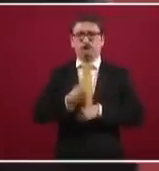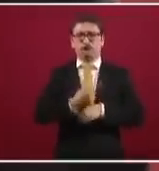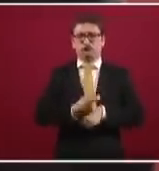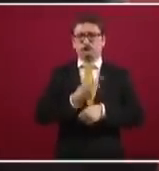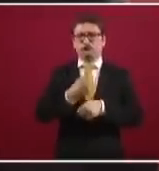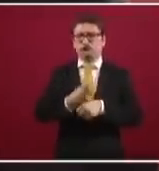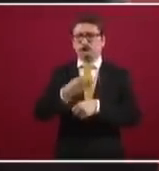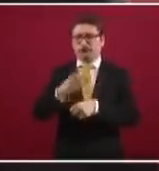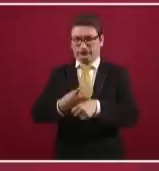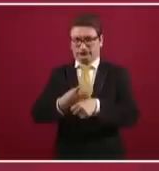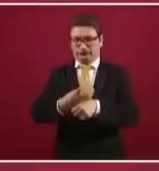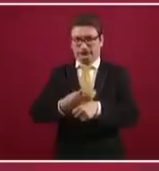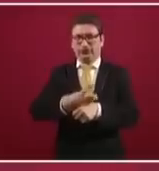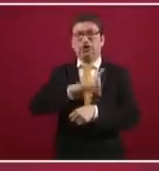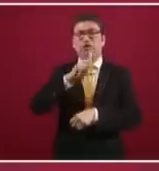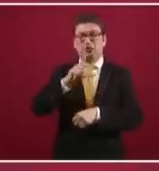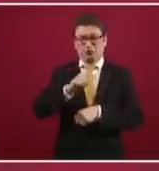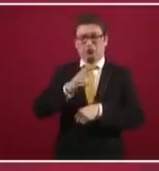cuando la inauguremos,